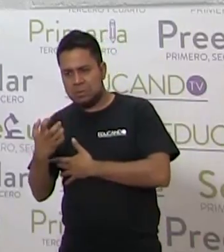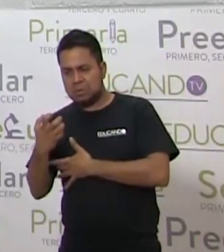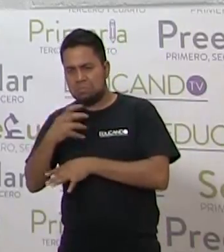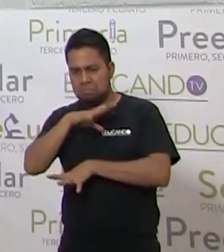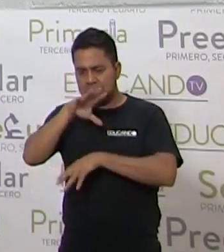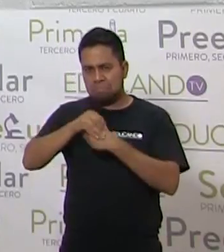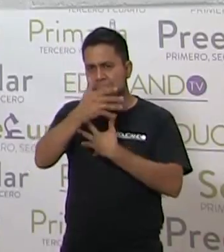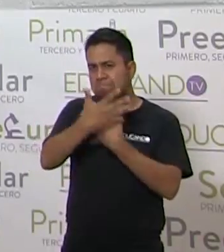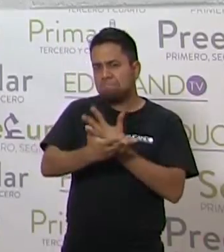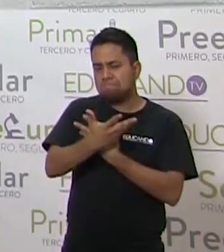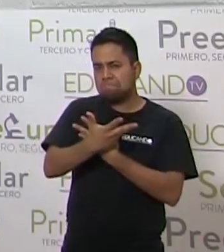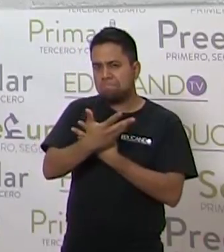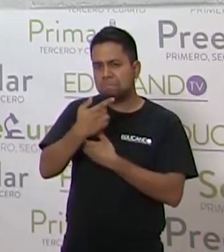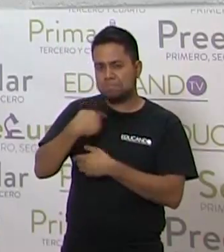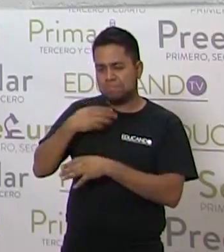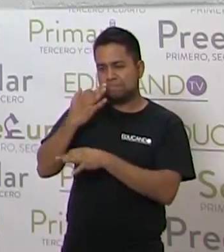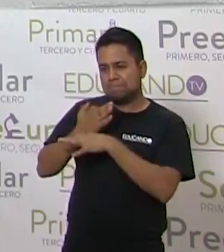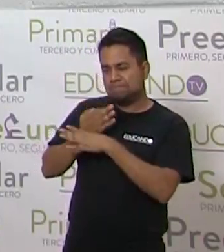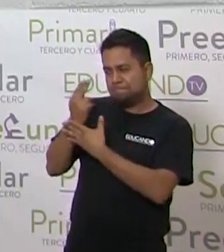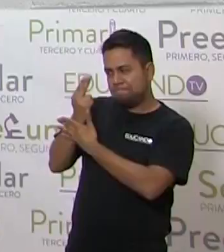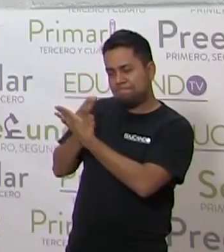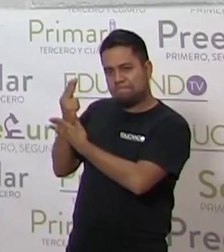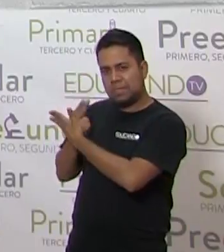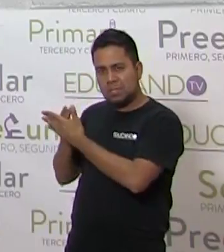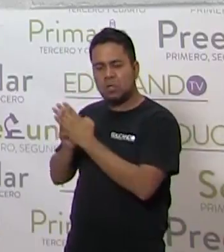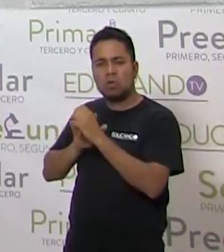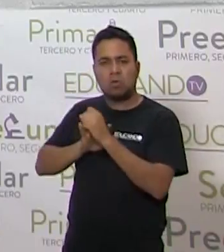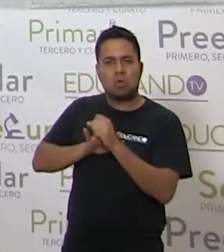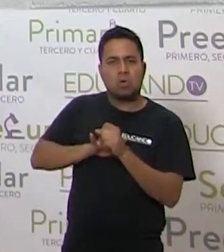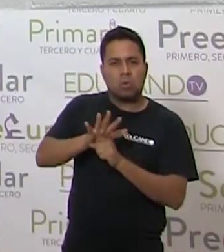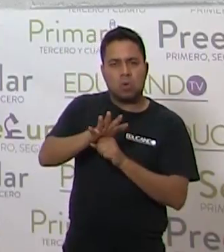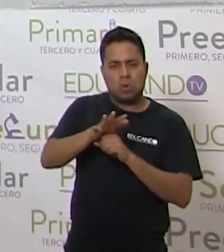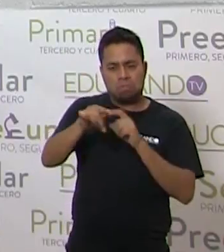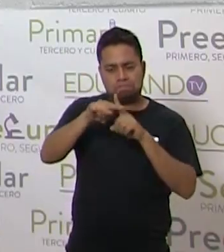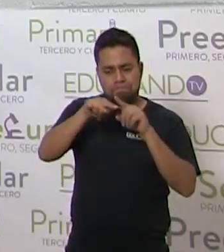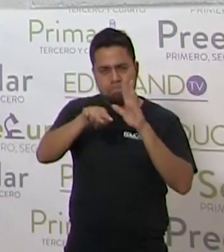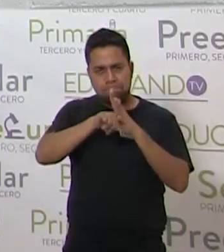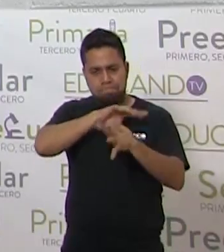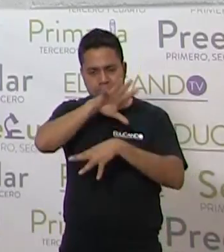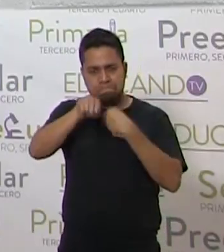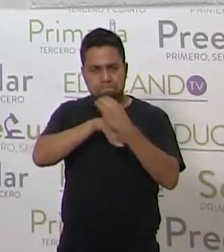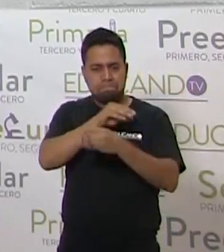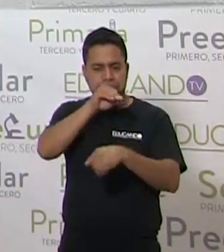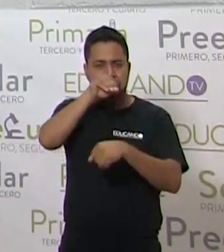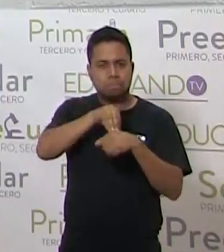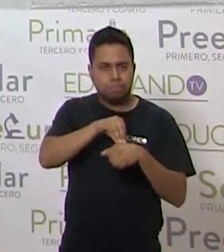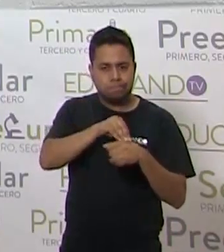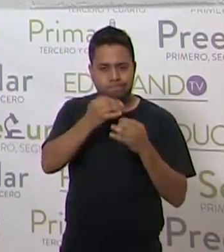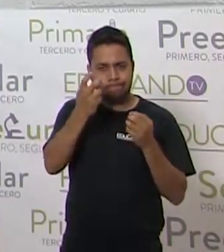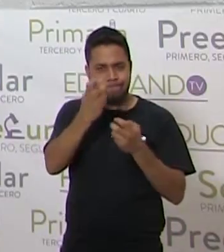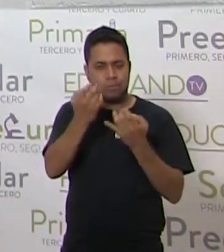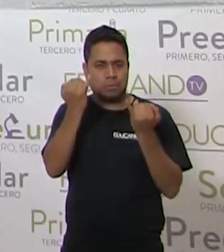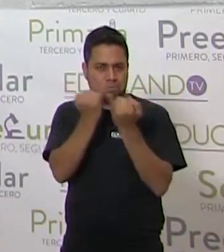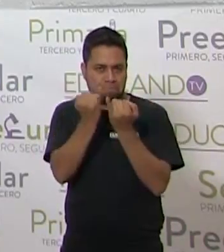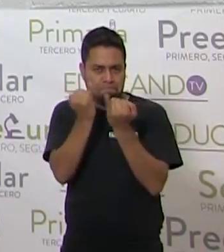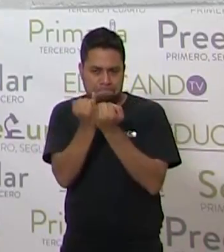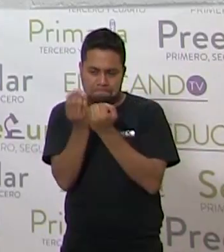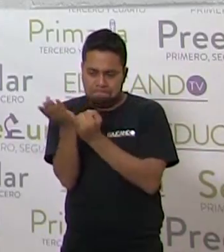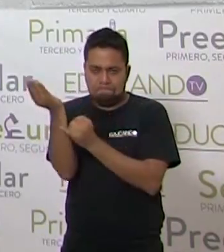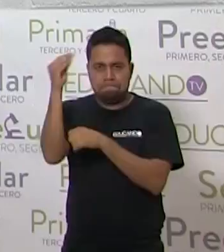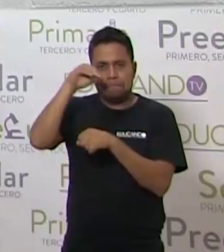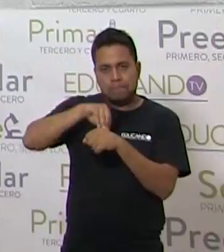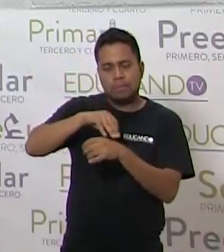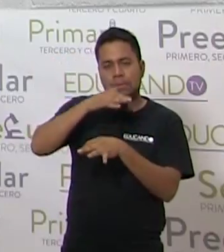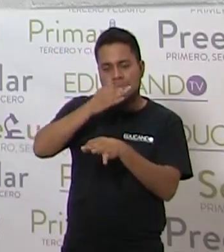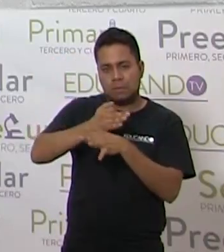cada una gráficamente ya lo representamos pero con qué algoritmo puedes llegar a esa respuesta que es que es lo mismo que vamos a estar aplicando